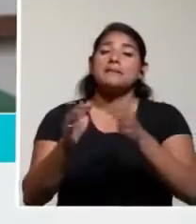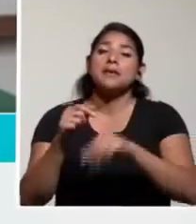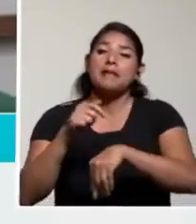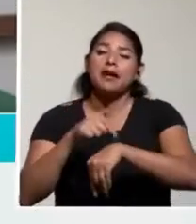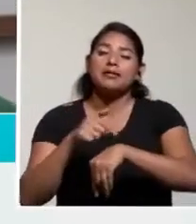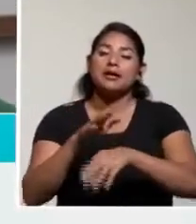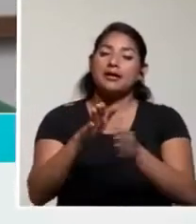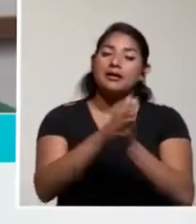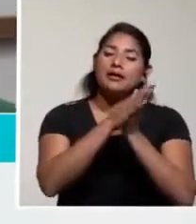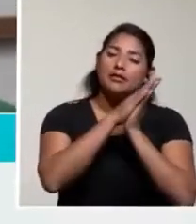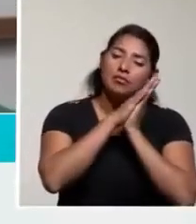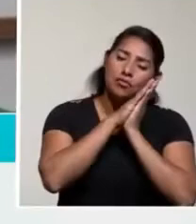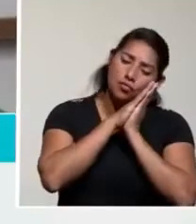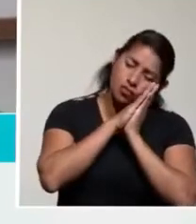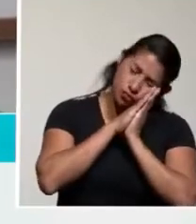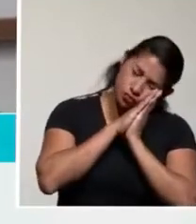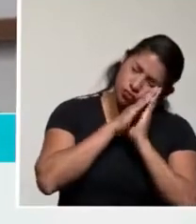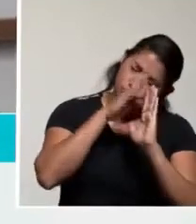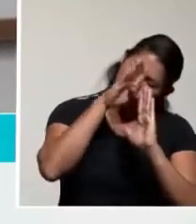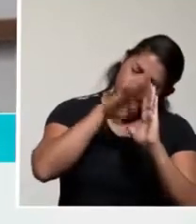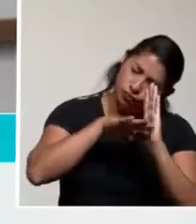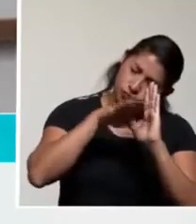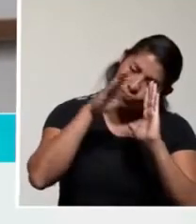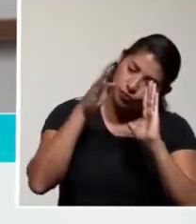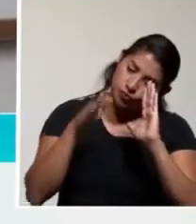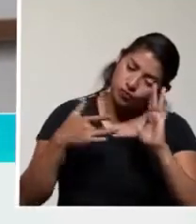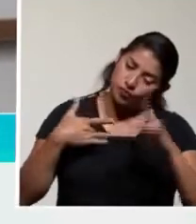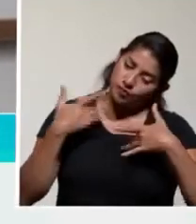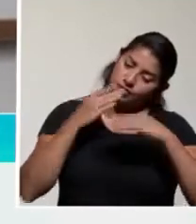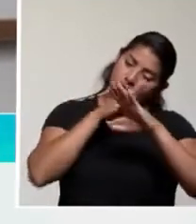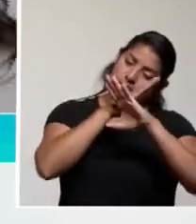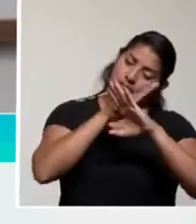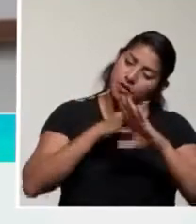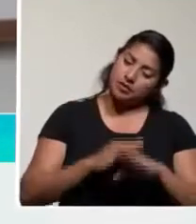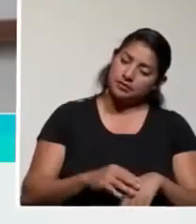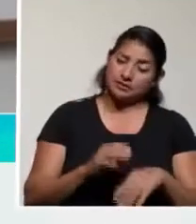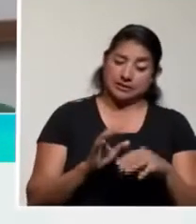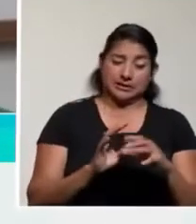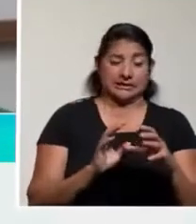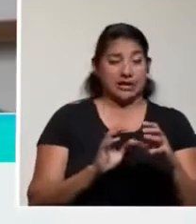dormir, niña. Claro, si es para relajarnos, para estar en paz, ahora de manera desordenada.